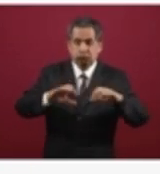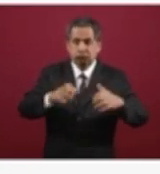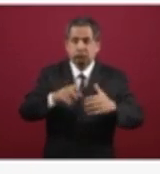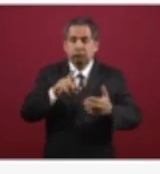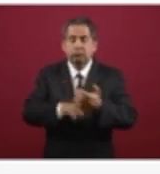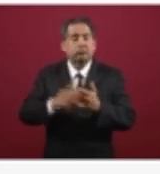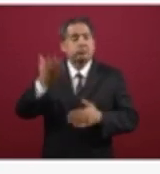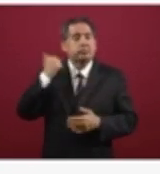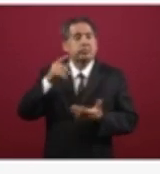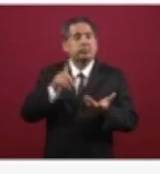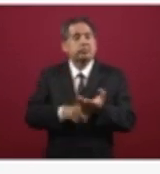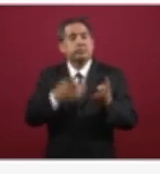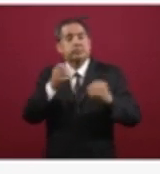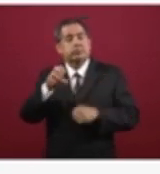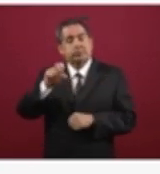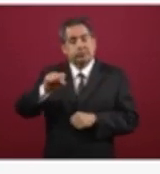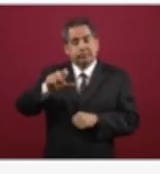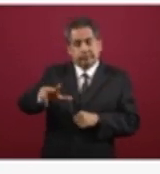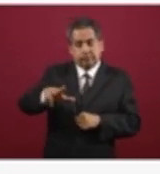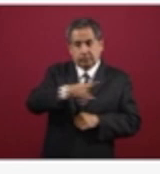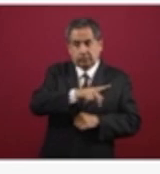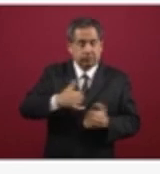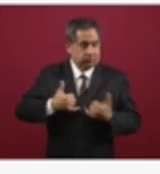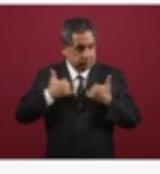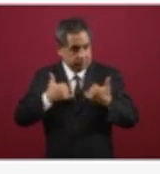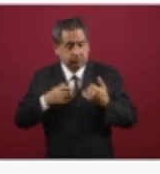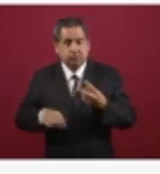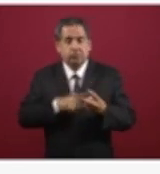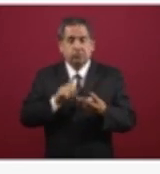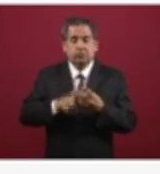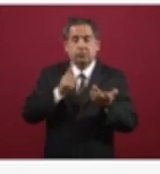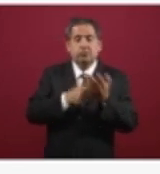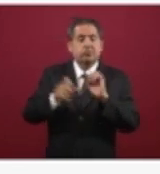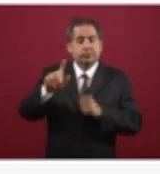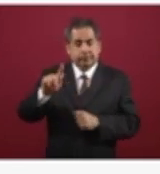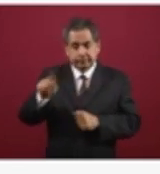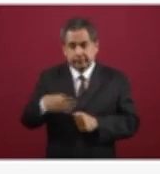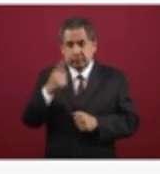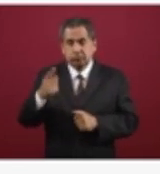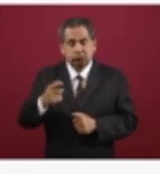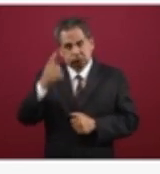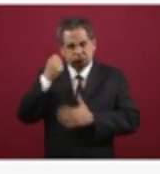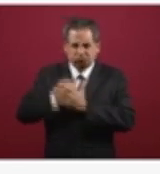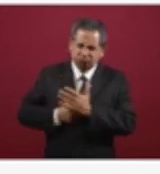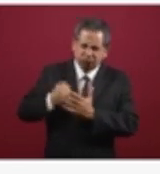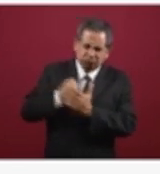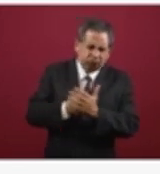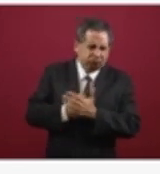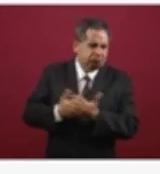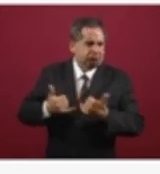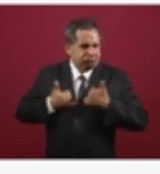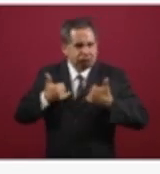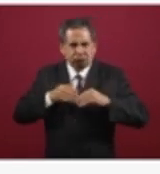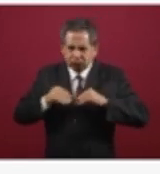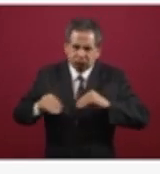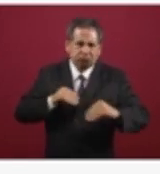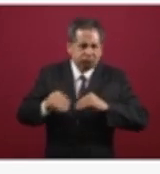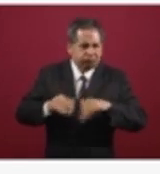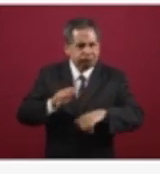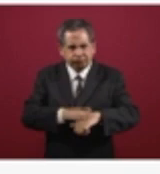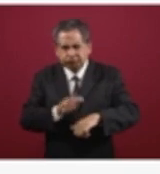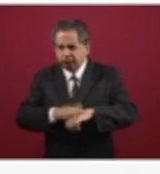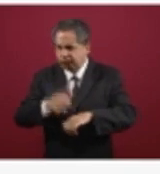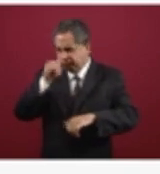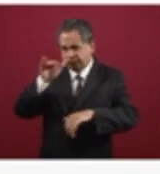de 1968, de 1971, que fueron piedra angular del